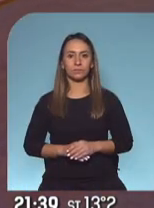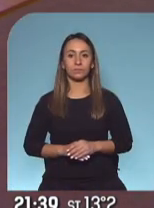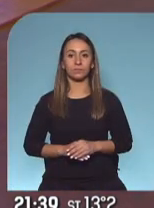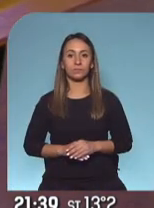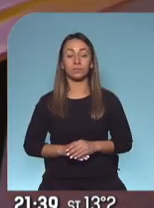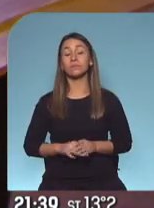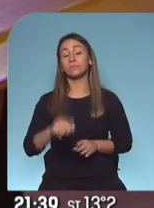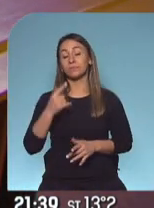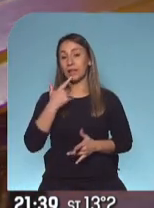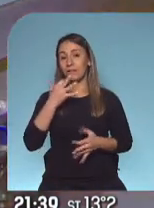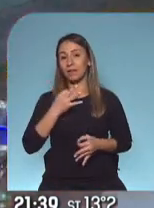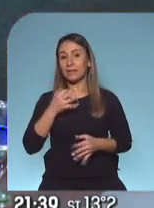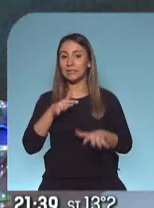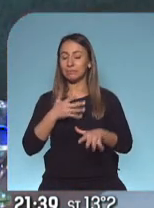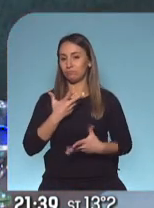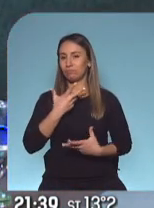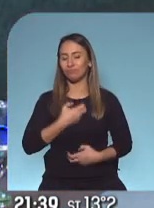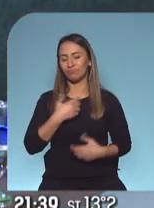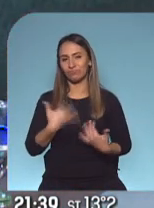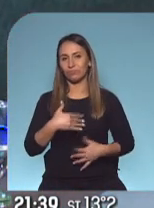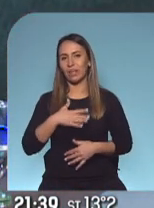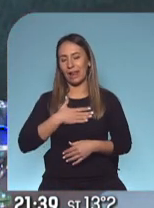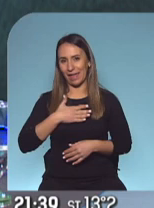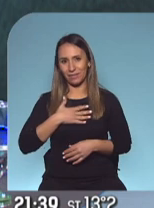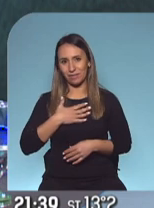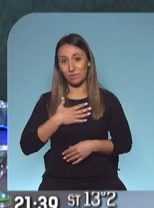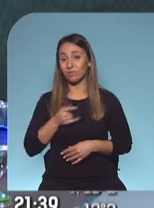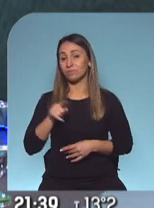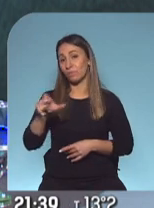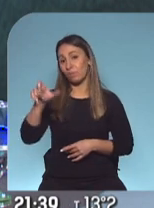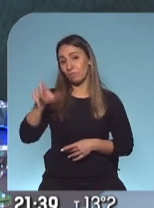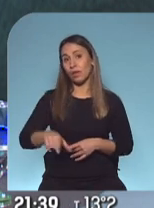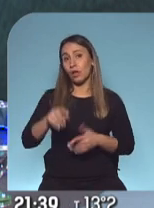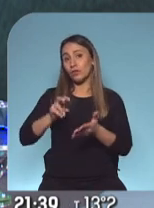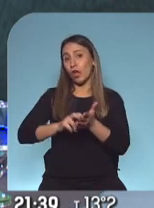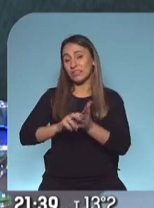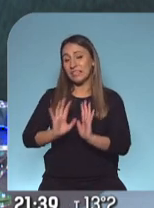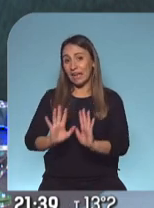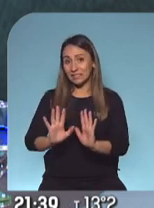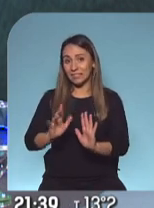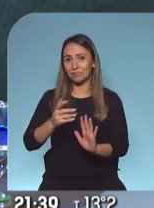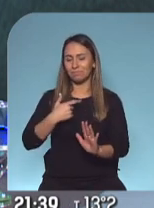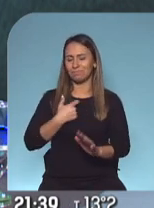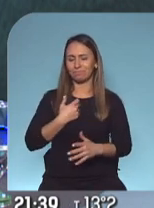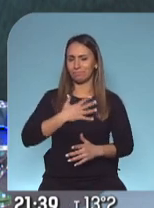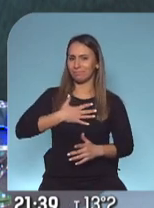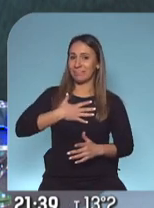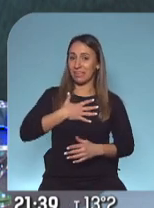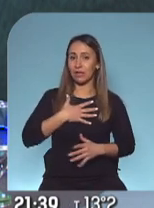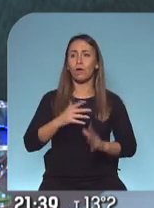Fue una tristeza, fue una verdadera pena, una lástima. Cuando suceden estas noticias, cualquiera siente que el fútbol